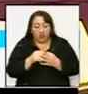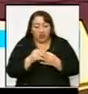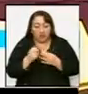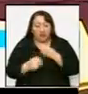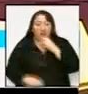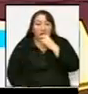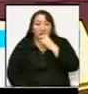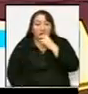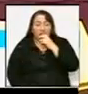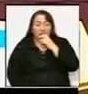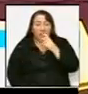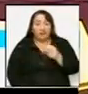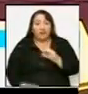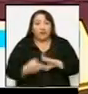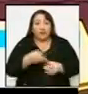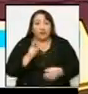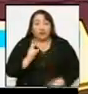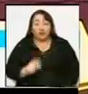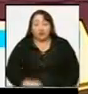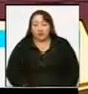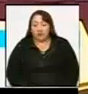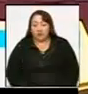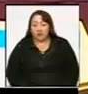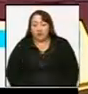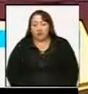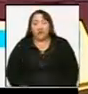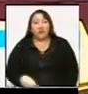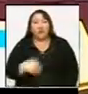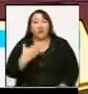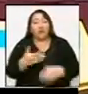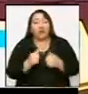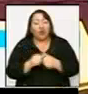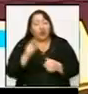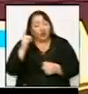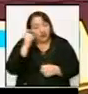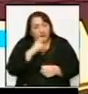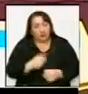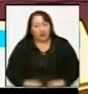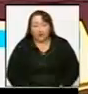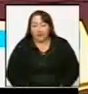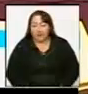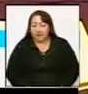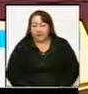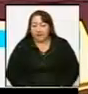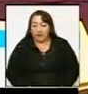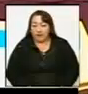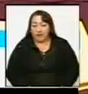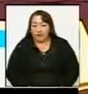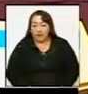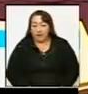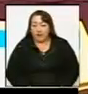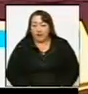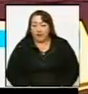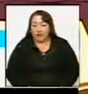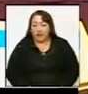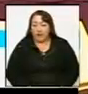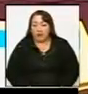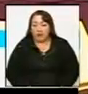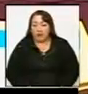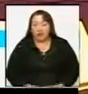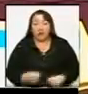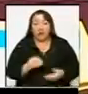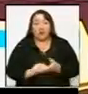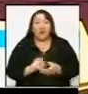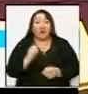acá, da cuenta que la desafiliación es un proceso complejo, muchas veces caro,